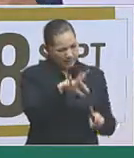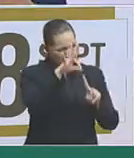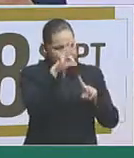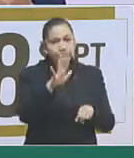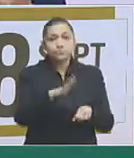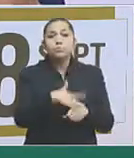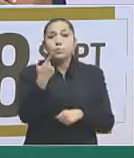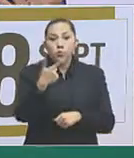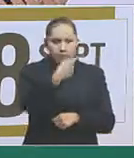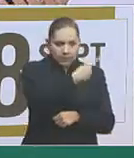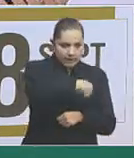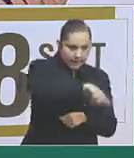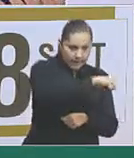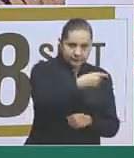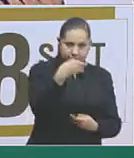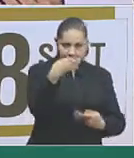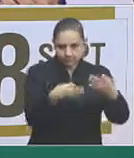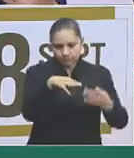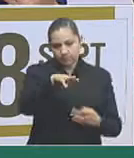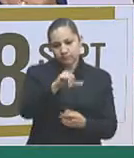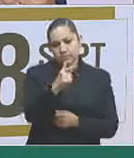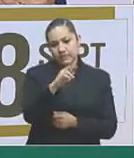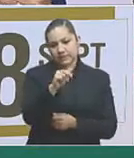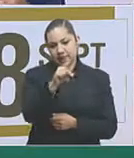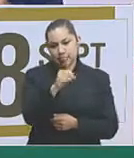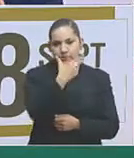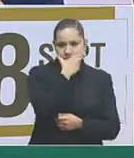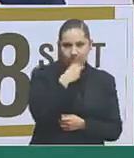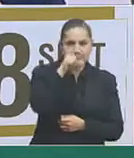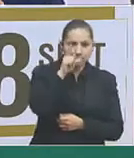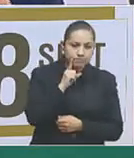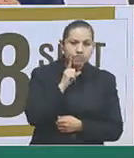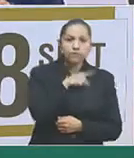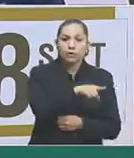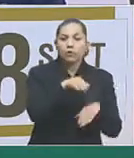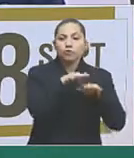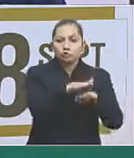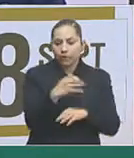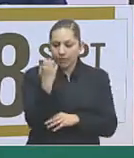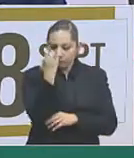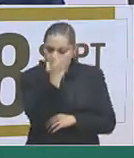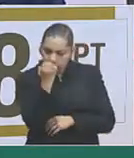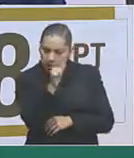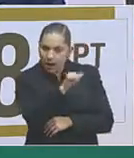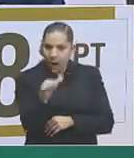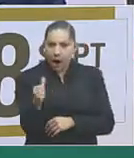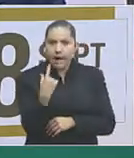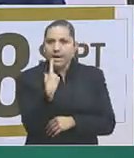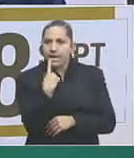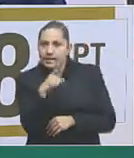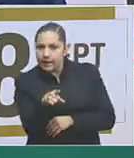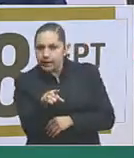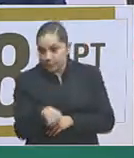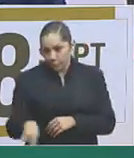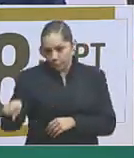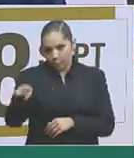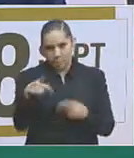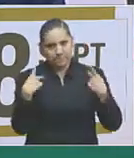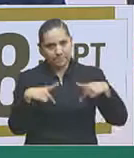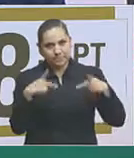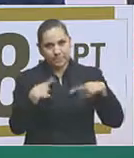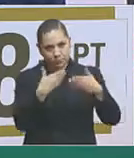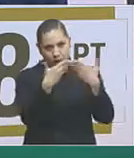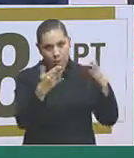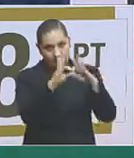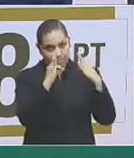los magistrados y las magistradas en la evaluación de las quejas que los actores políticos presentan a la luz de este modelo